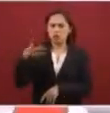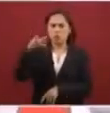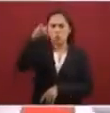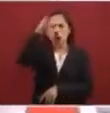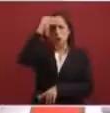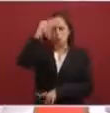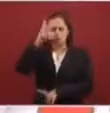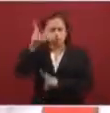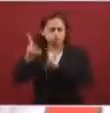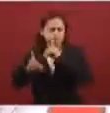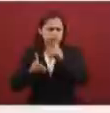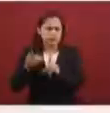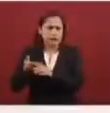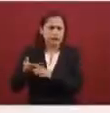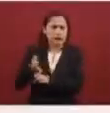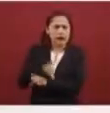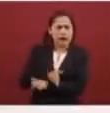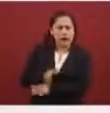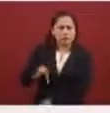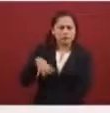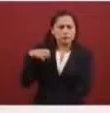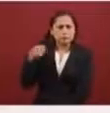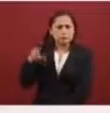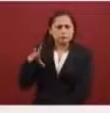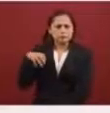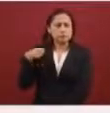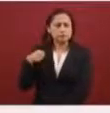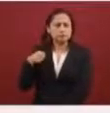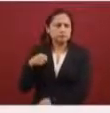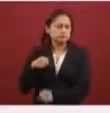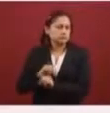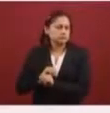sacrificio, sus familias,